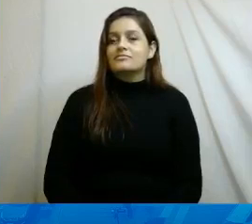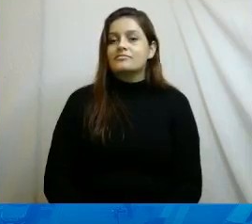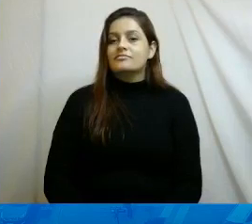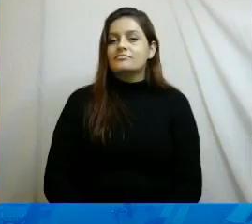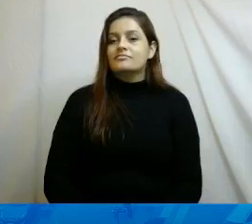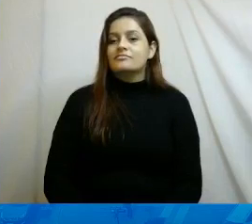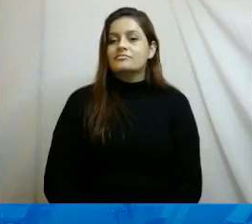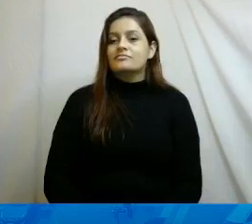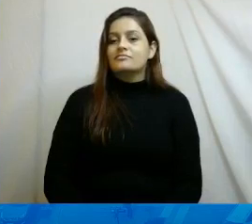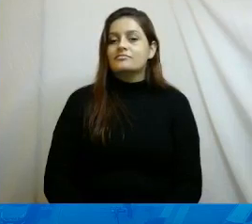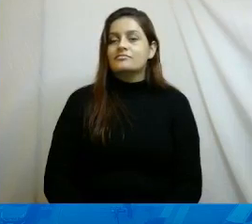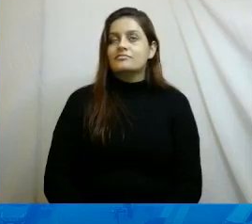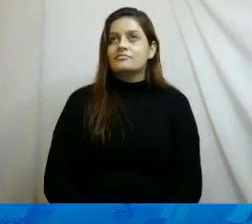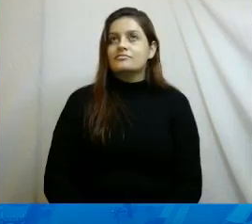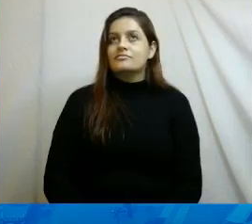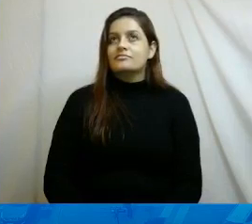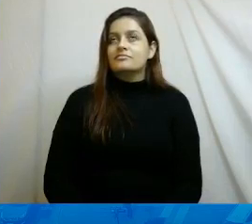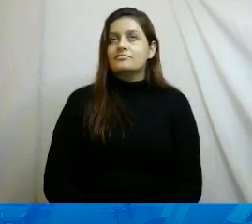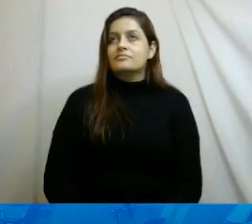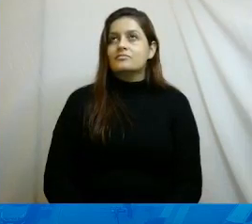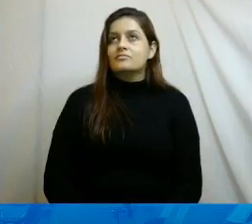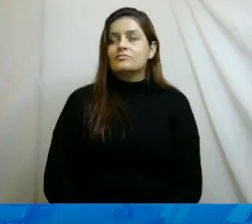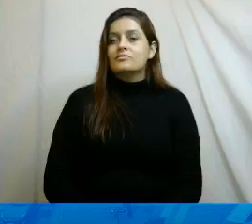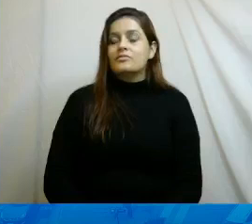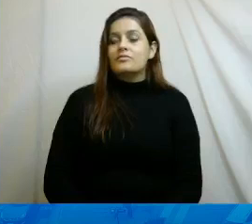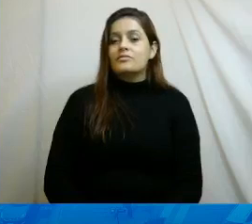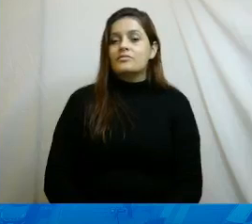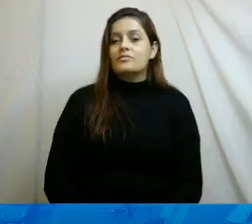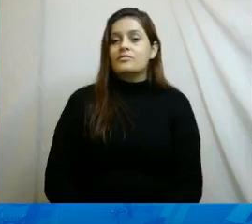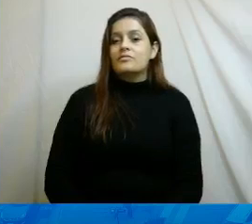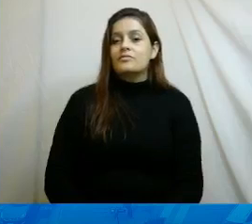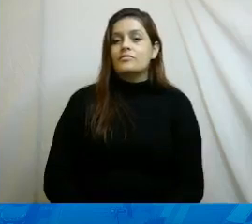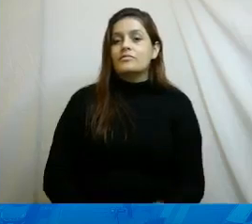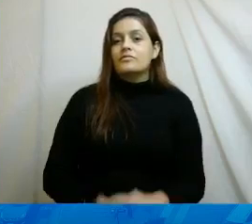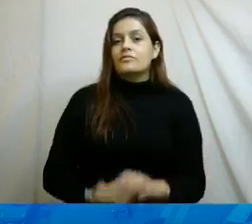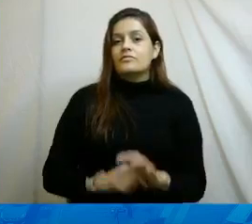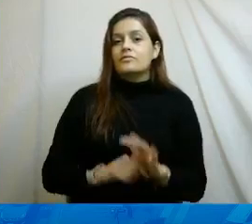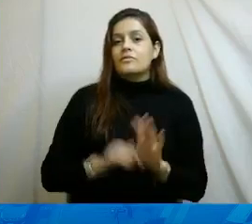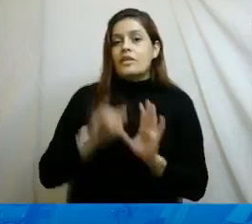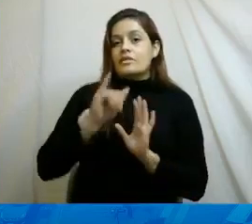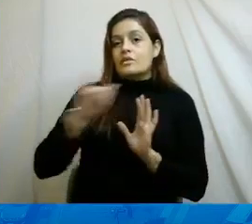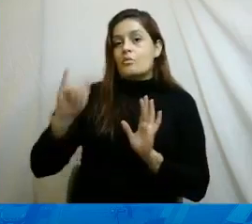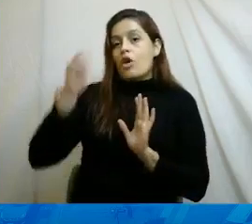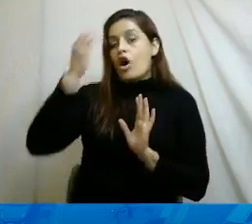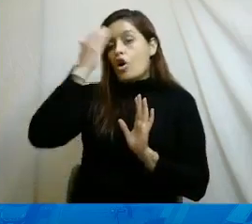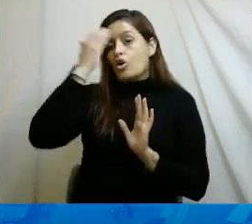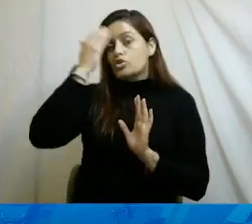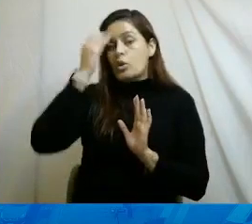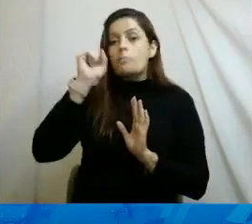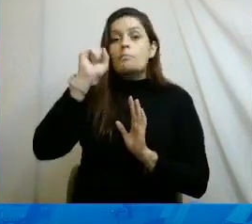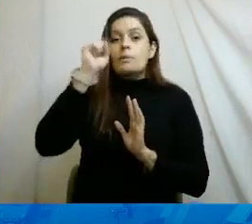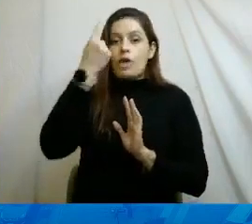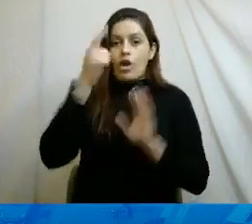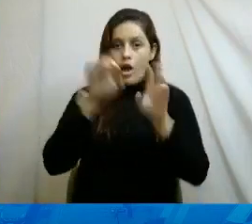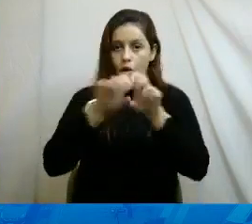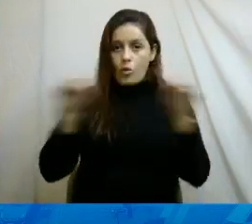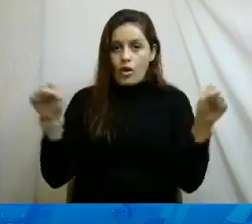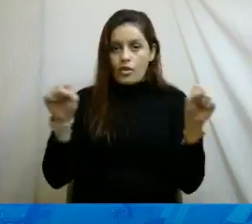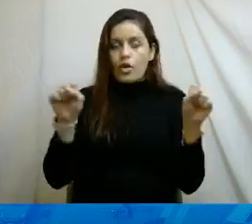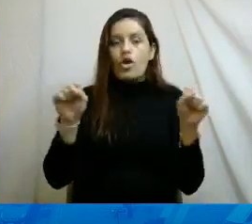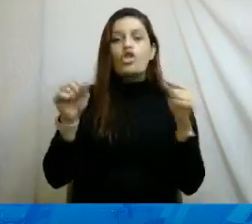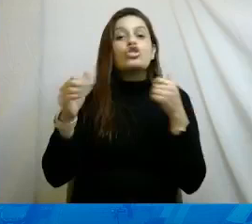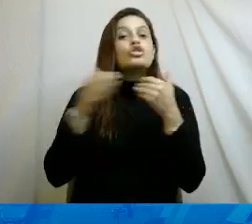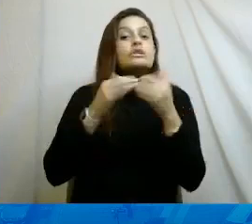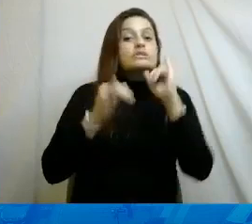que el de Mayarauco sería en la fecha siguiente, digamos, sería en agosto. O sea, definamos primero, definamos lo del